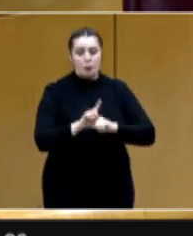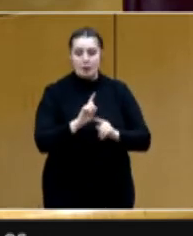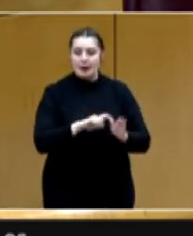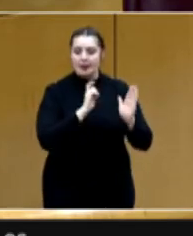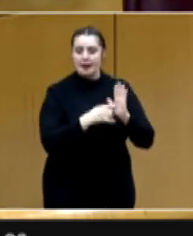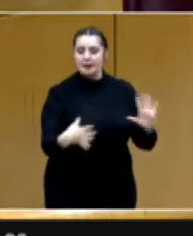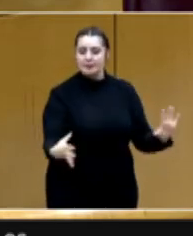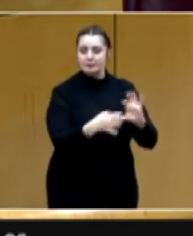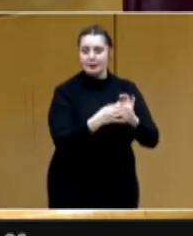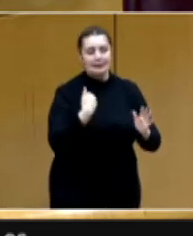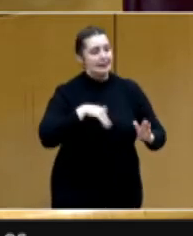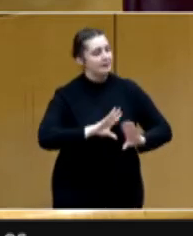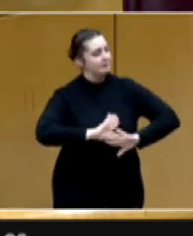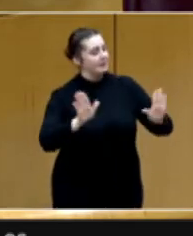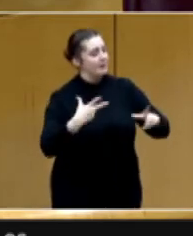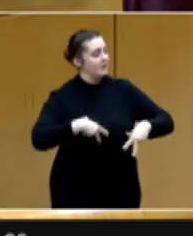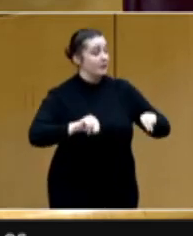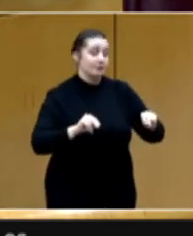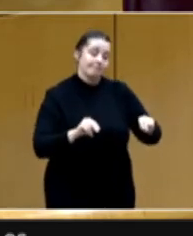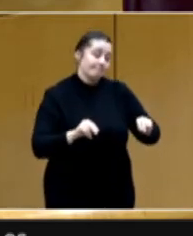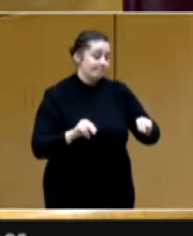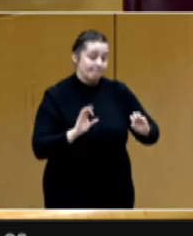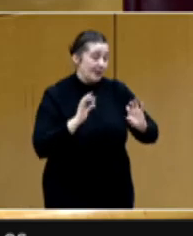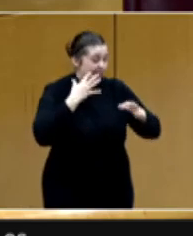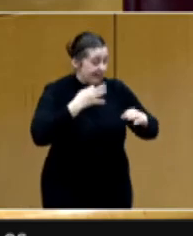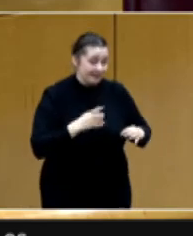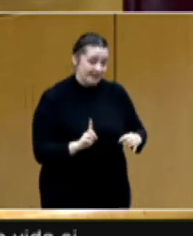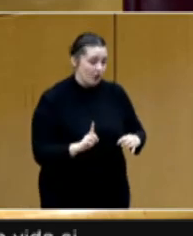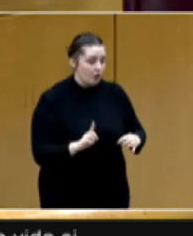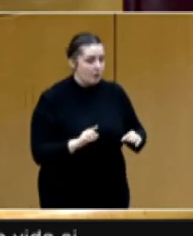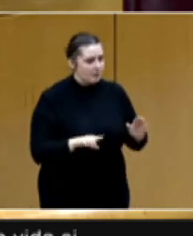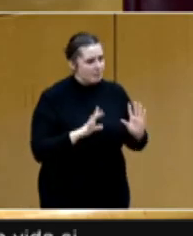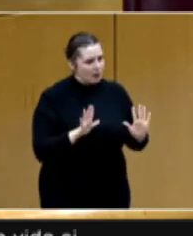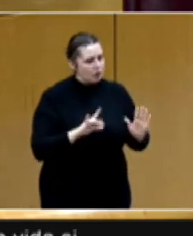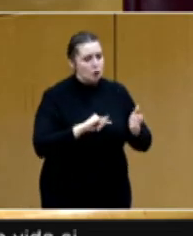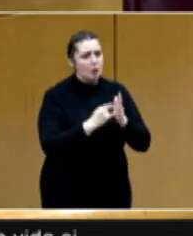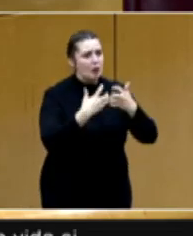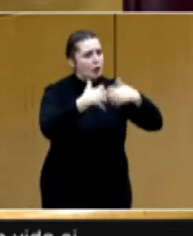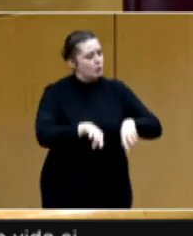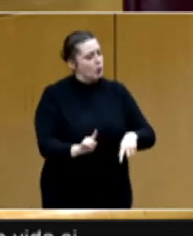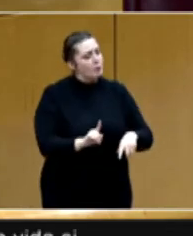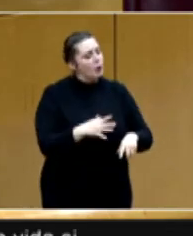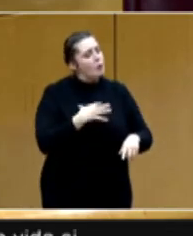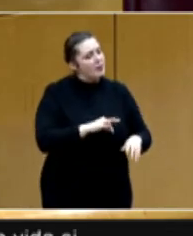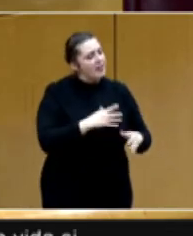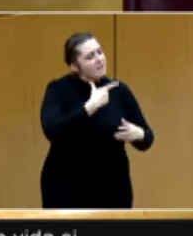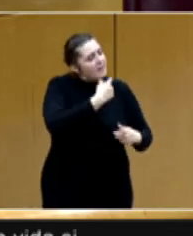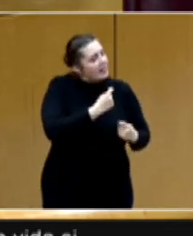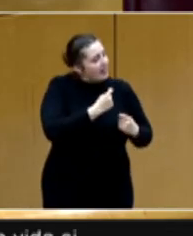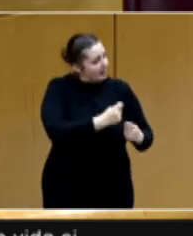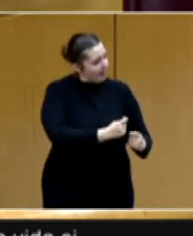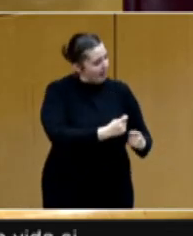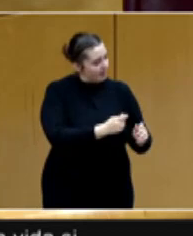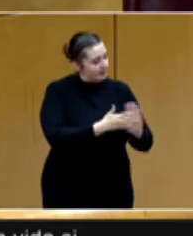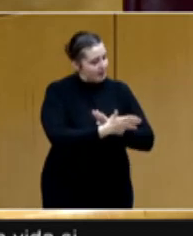y esto y esto se ha acabado pero sí facilitan un entorno si facilitan los